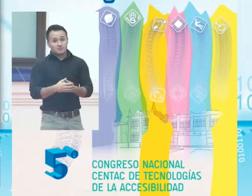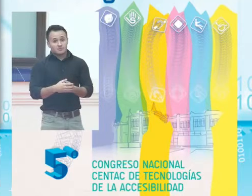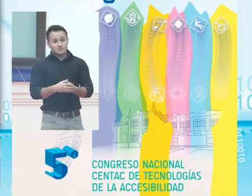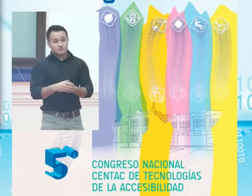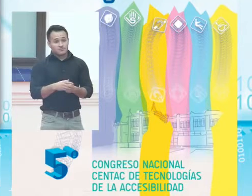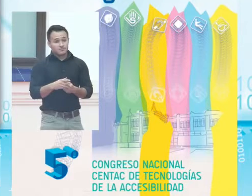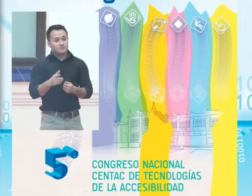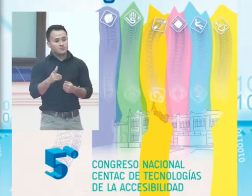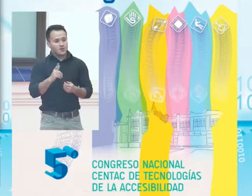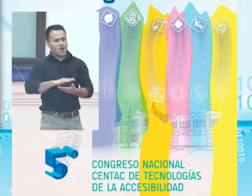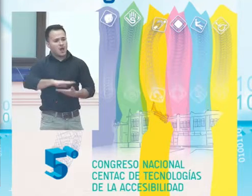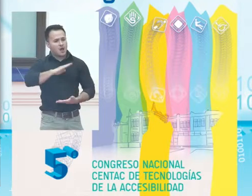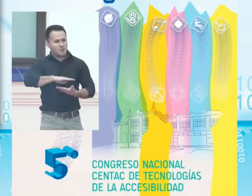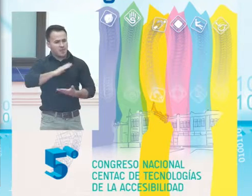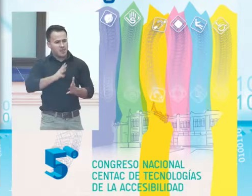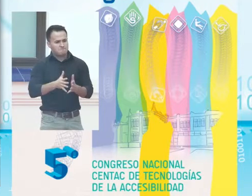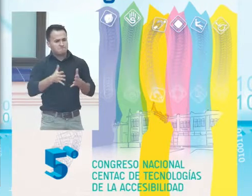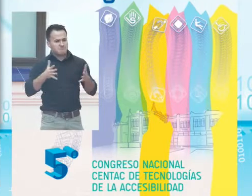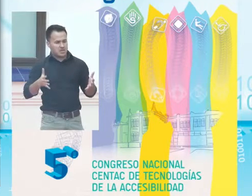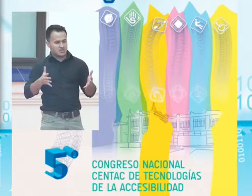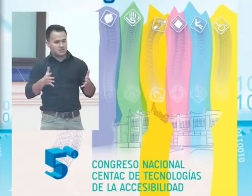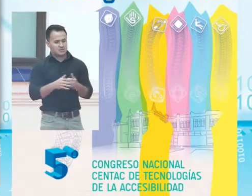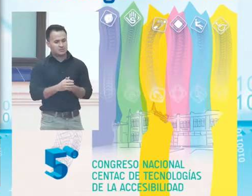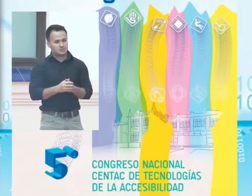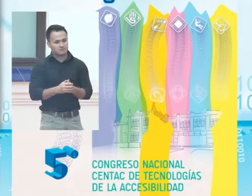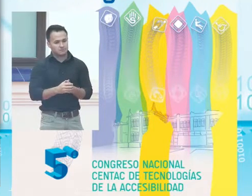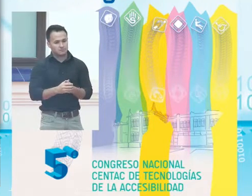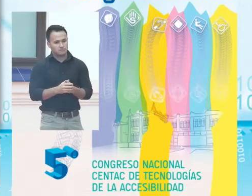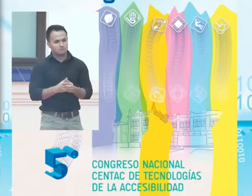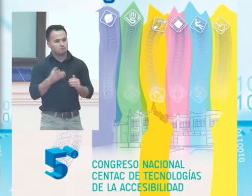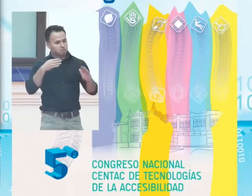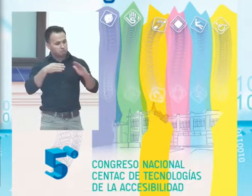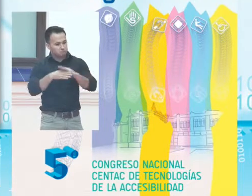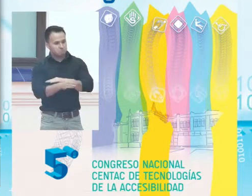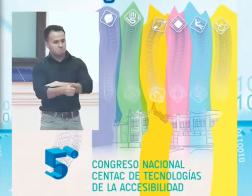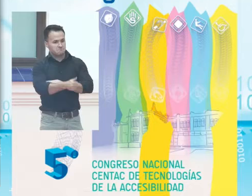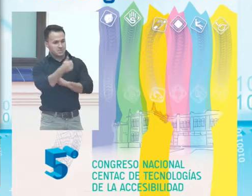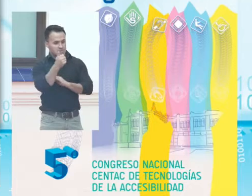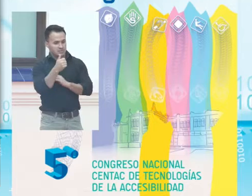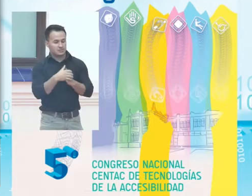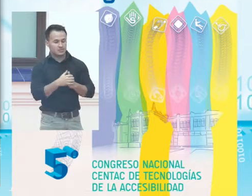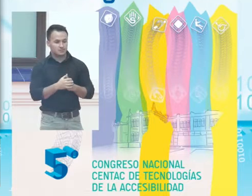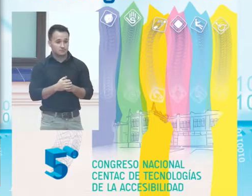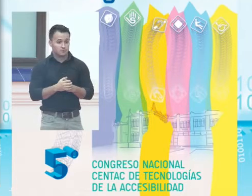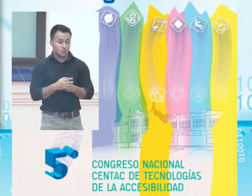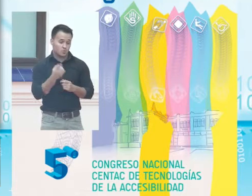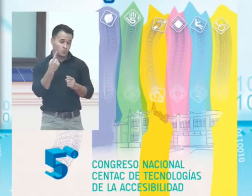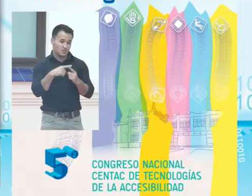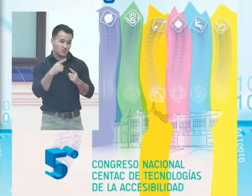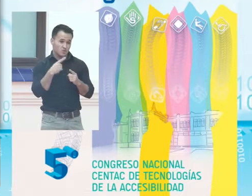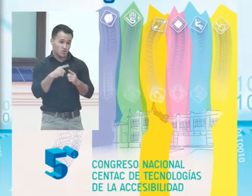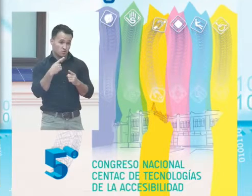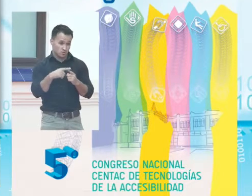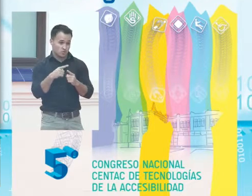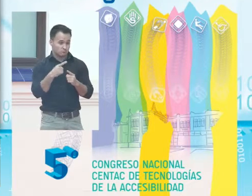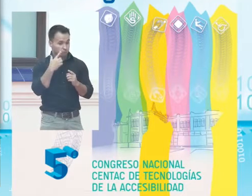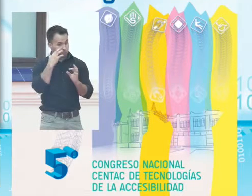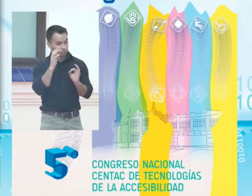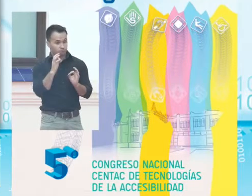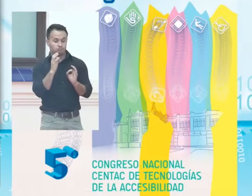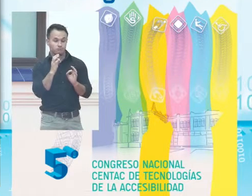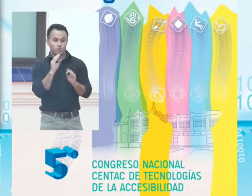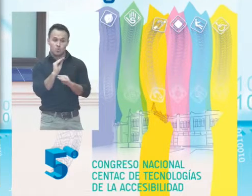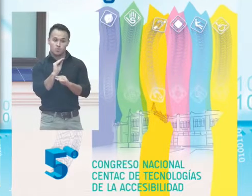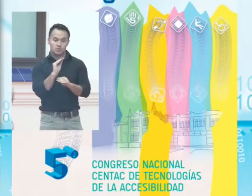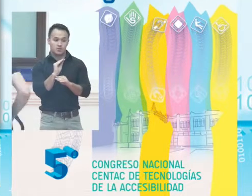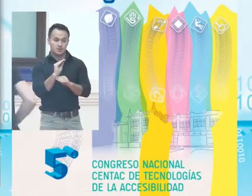más capacidad, aumenta la accesibilidad. Una de las cosas críticas para el consorcio web,